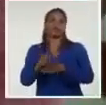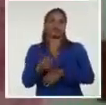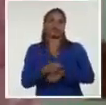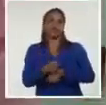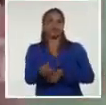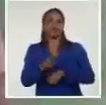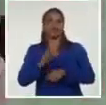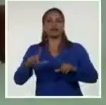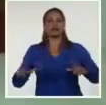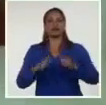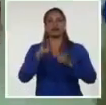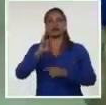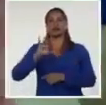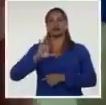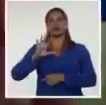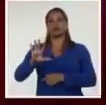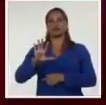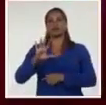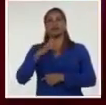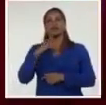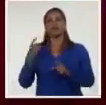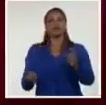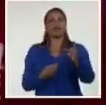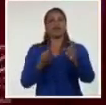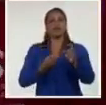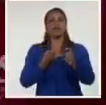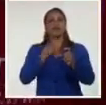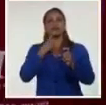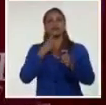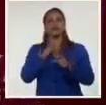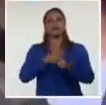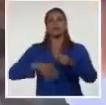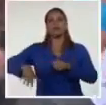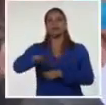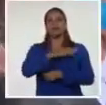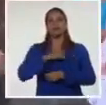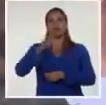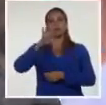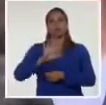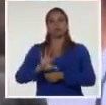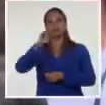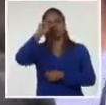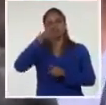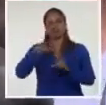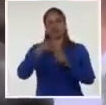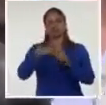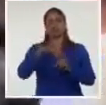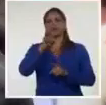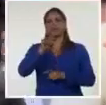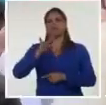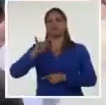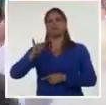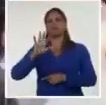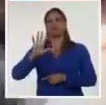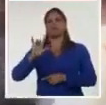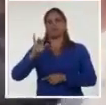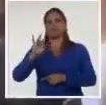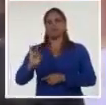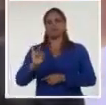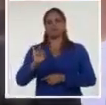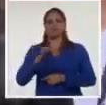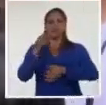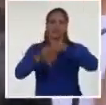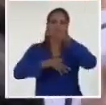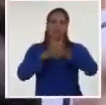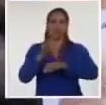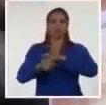aniversario 65 de la sublevación armada popular del 5 de septiembre de 1957. Y contento de estar